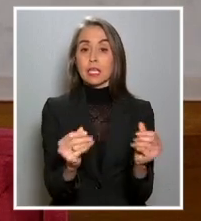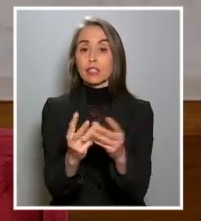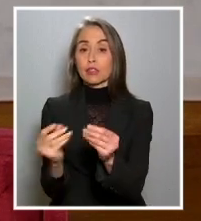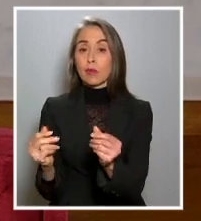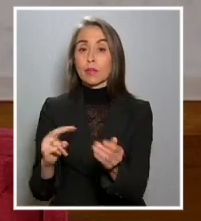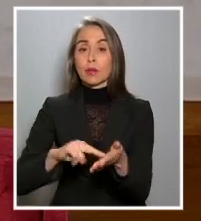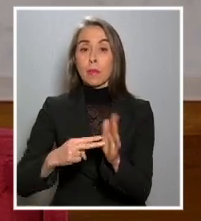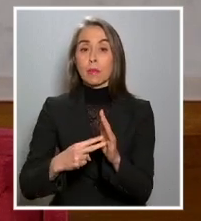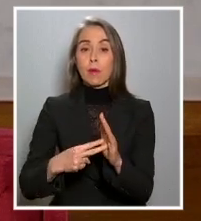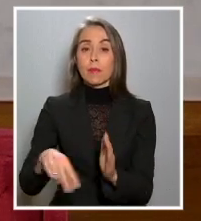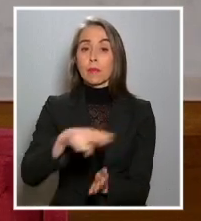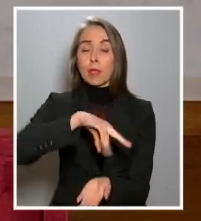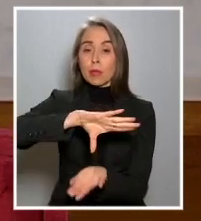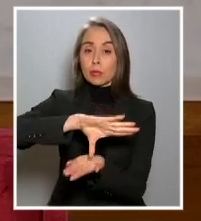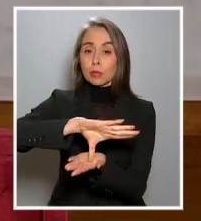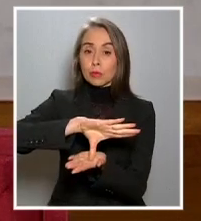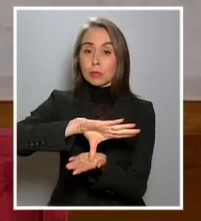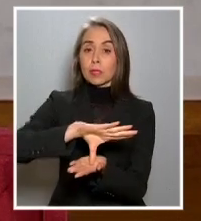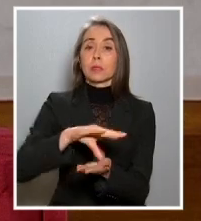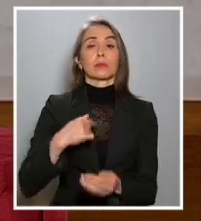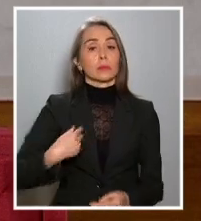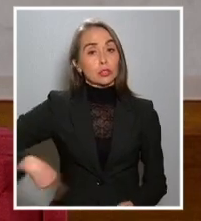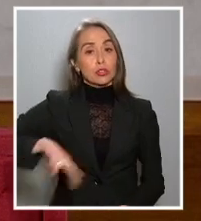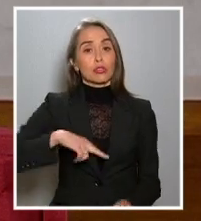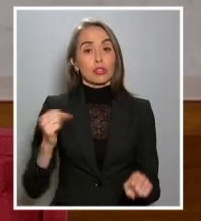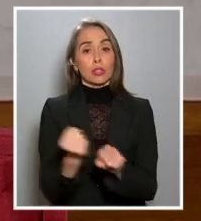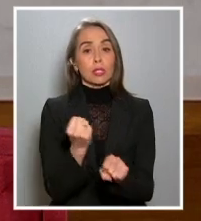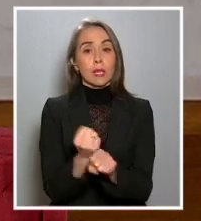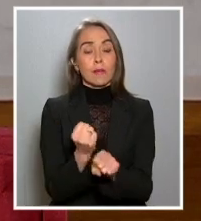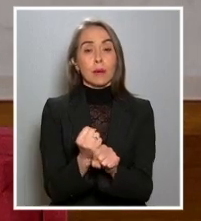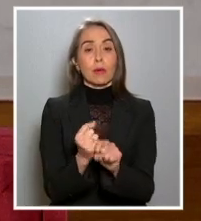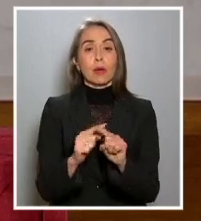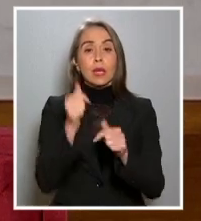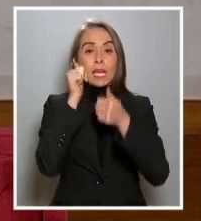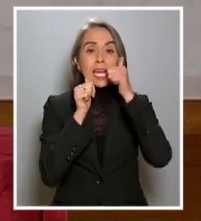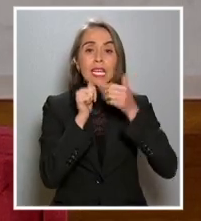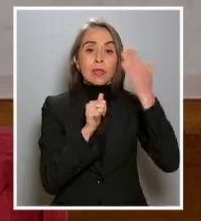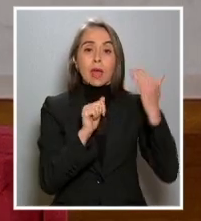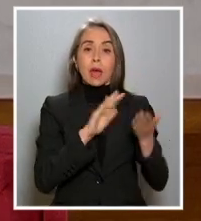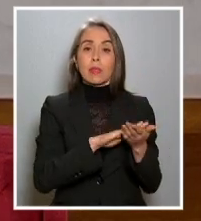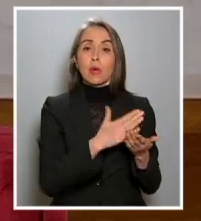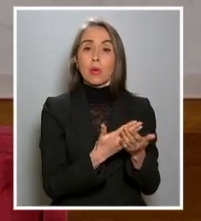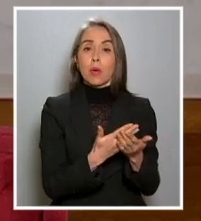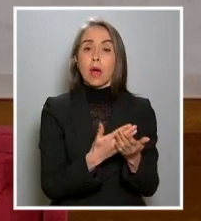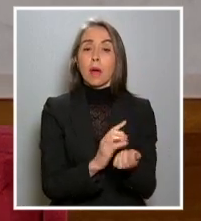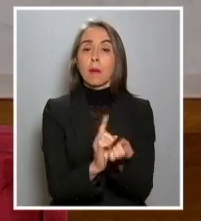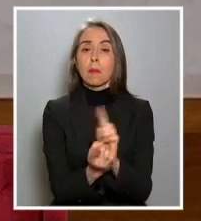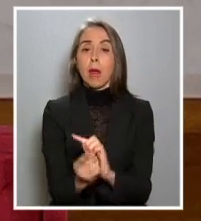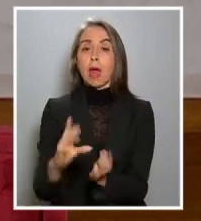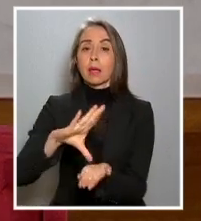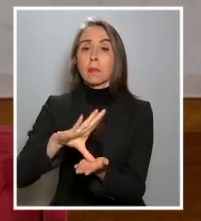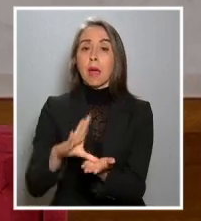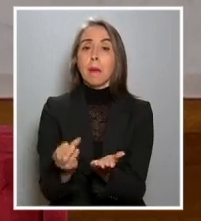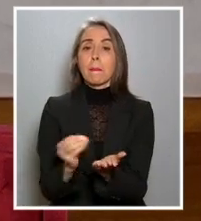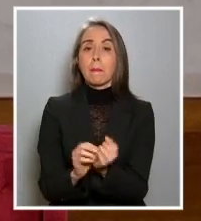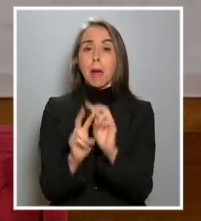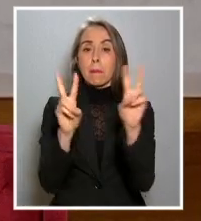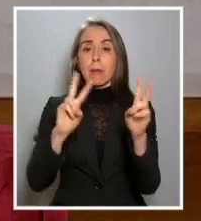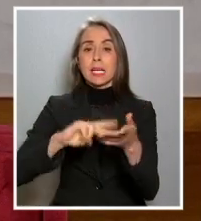patria, de estar trabajando para curar heridas y tener un país más pacífico, sin